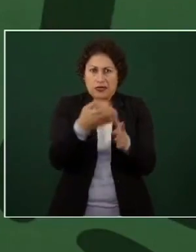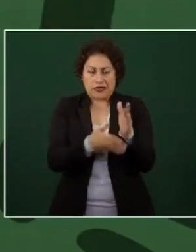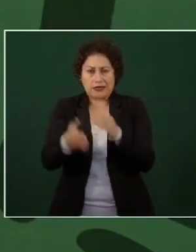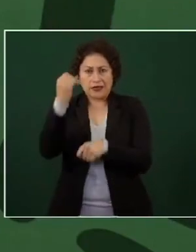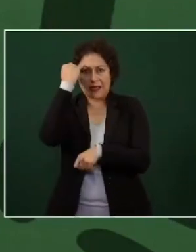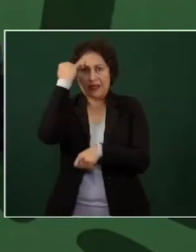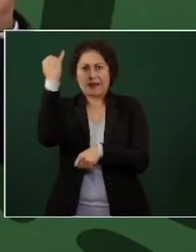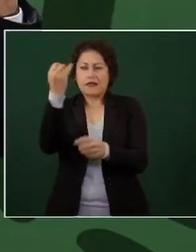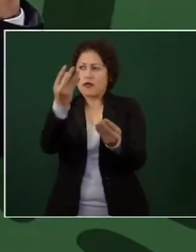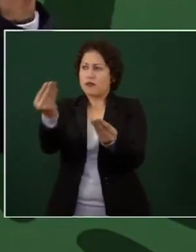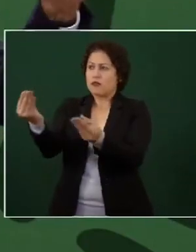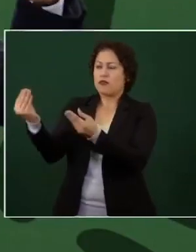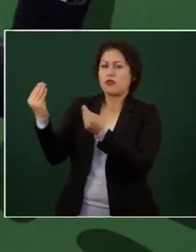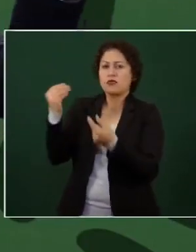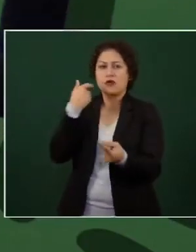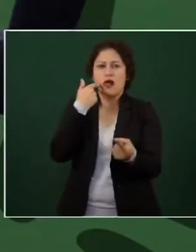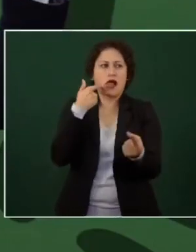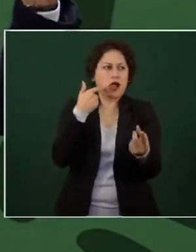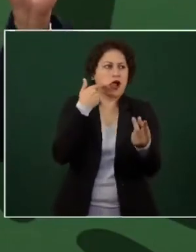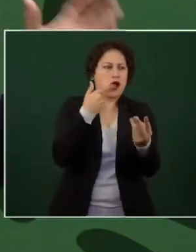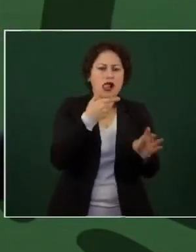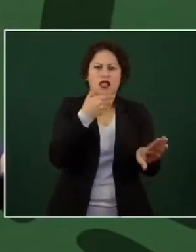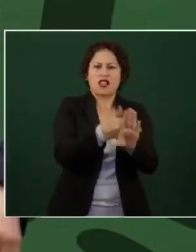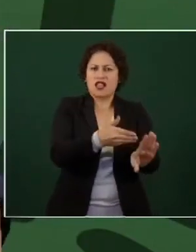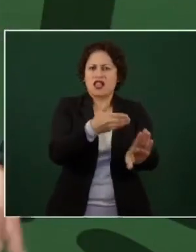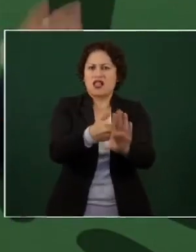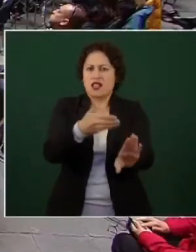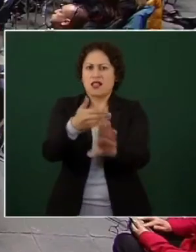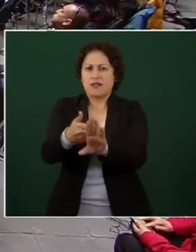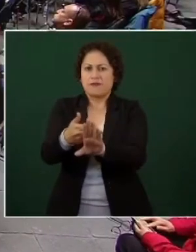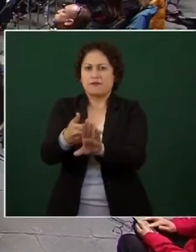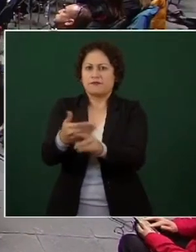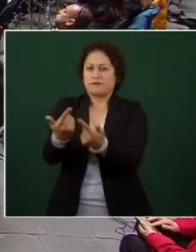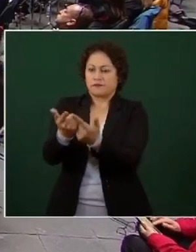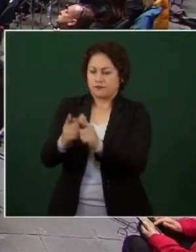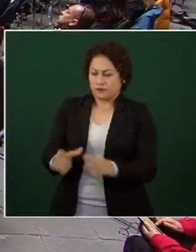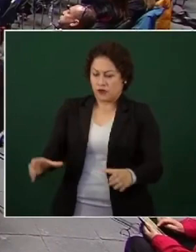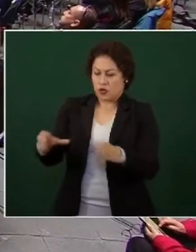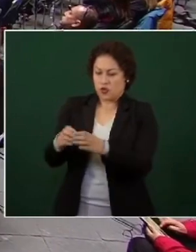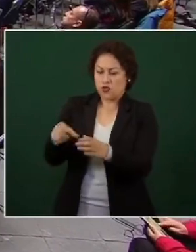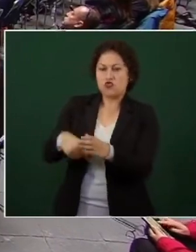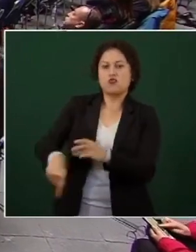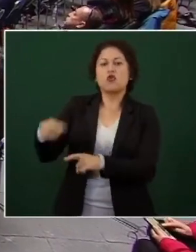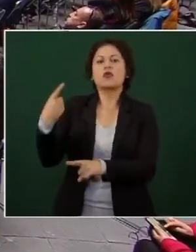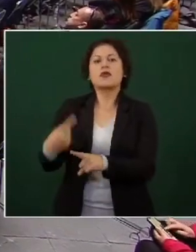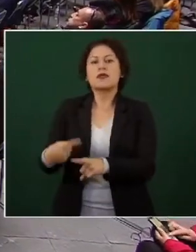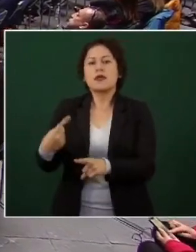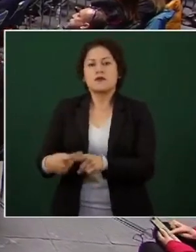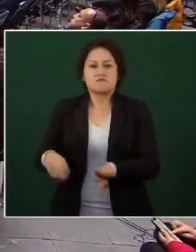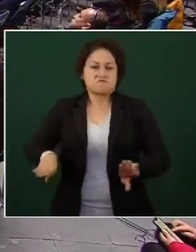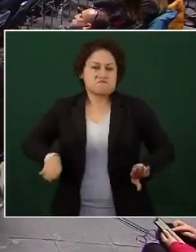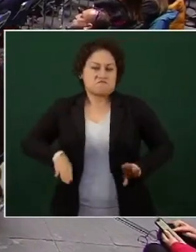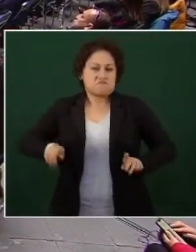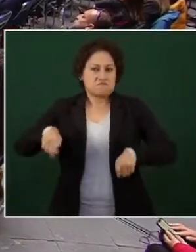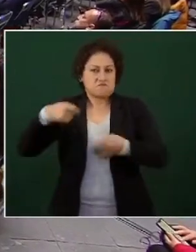muy combatida por un grupo conservador,